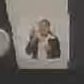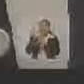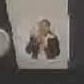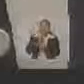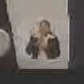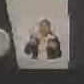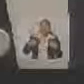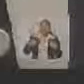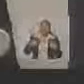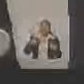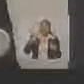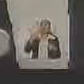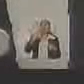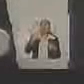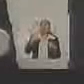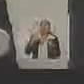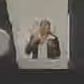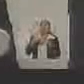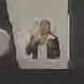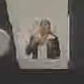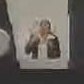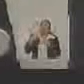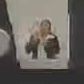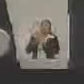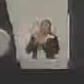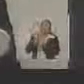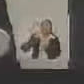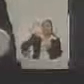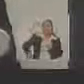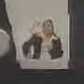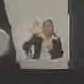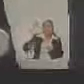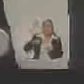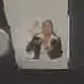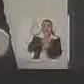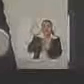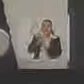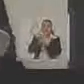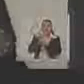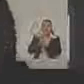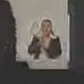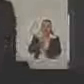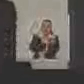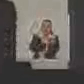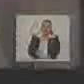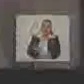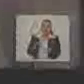las inmobiliarias. Sabemos que está solo y por eso la delegación ahora va a ser tu gran aliada.